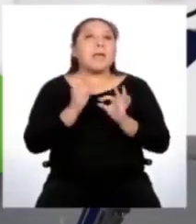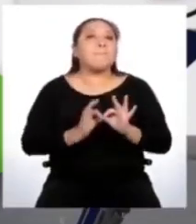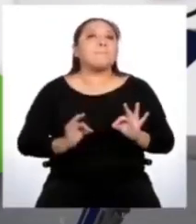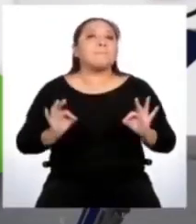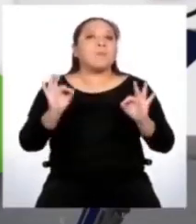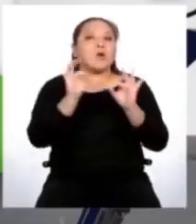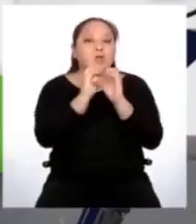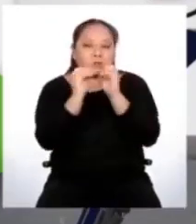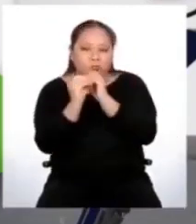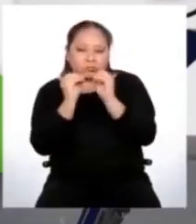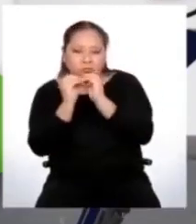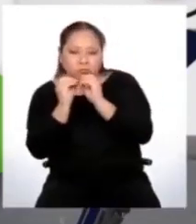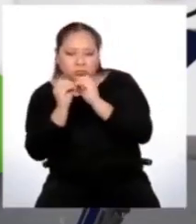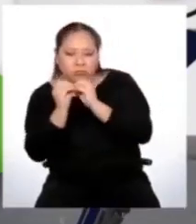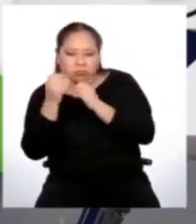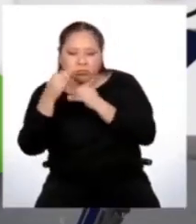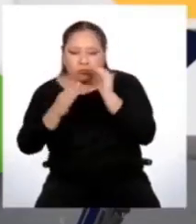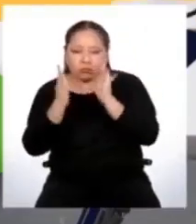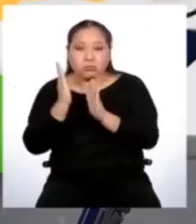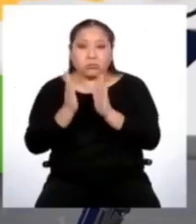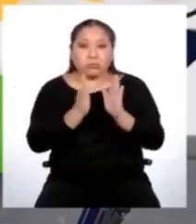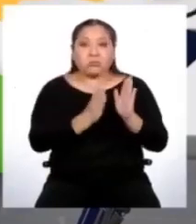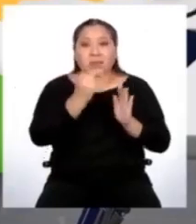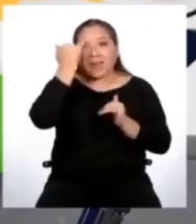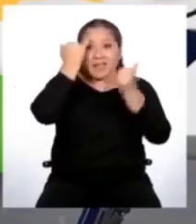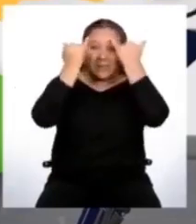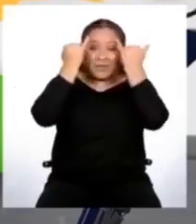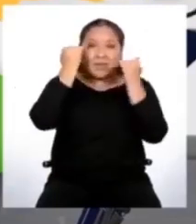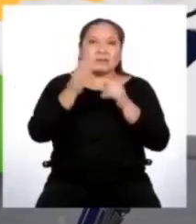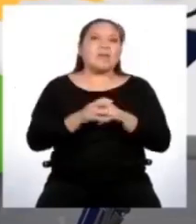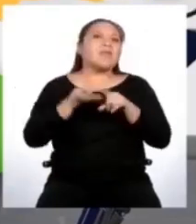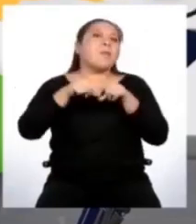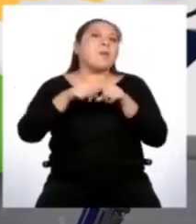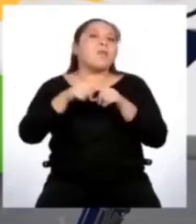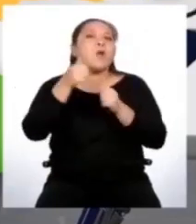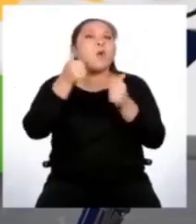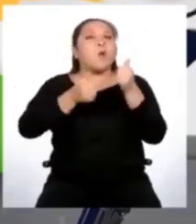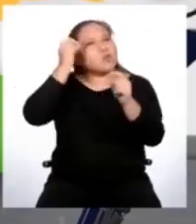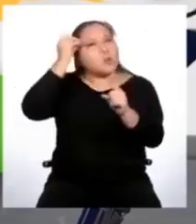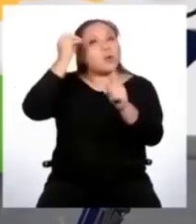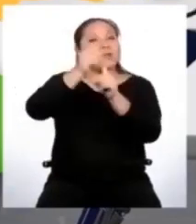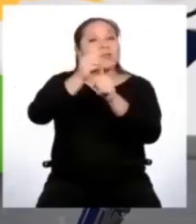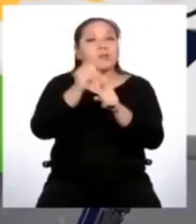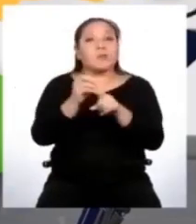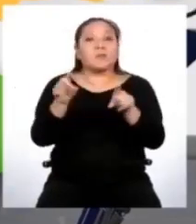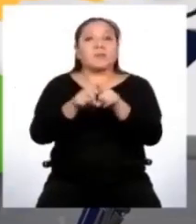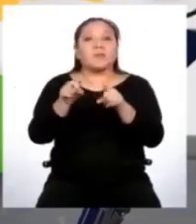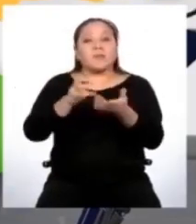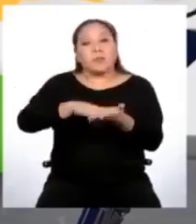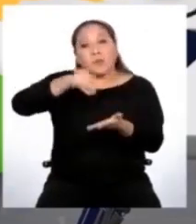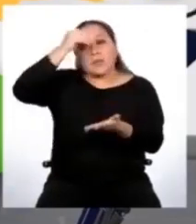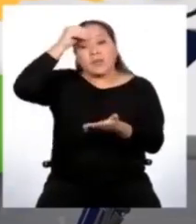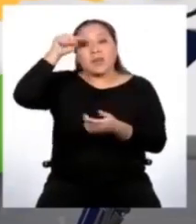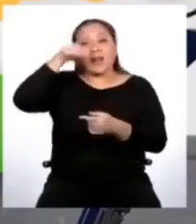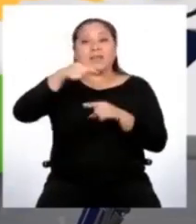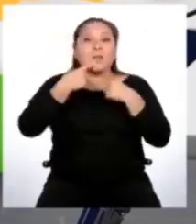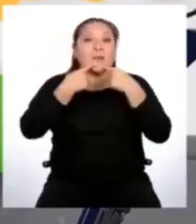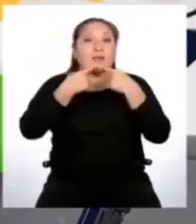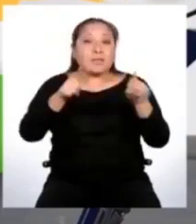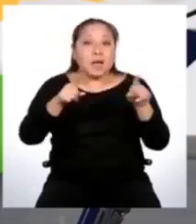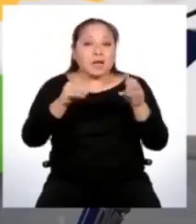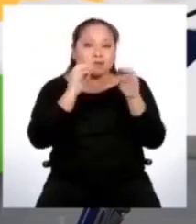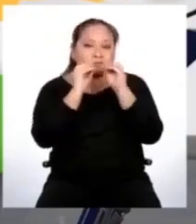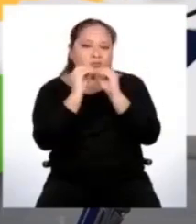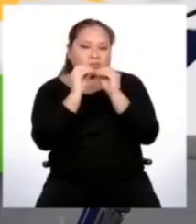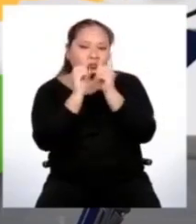importante adaptar y organizar nuestras ideas en función a un propósito. También aprendimos que nuestro mensaje debe estar